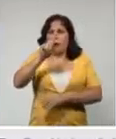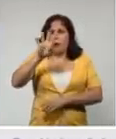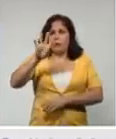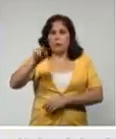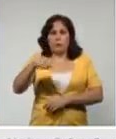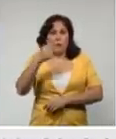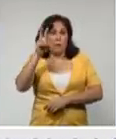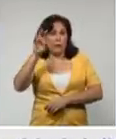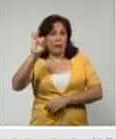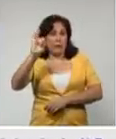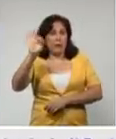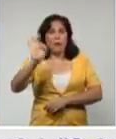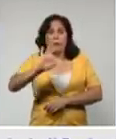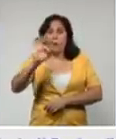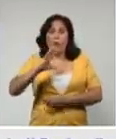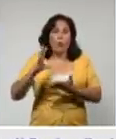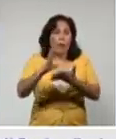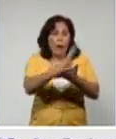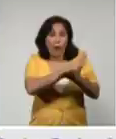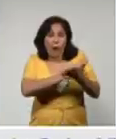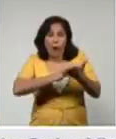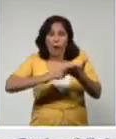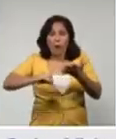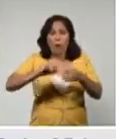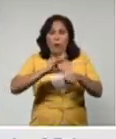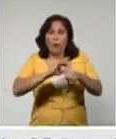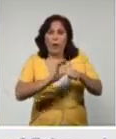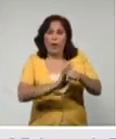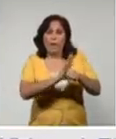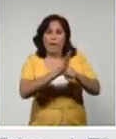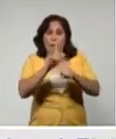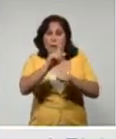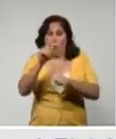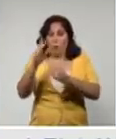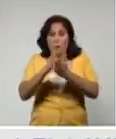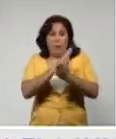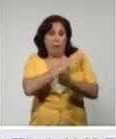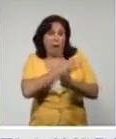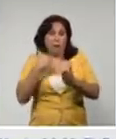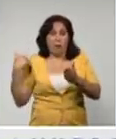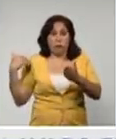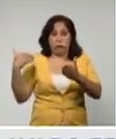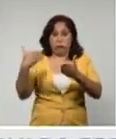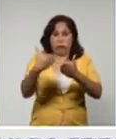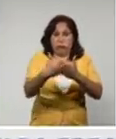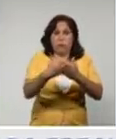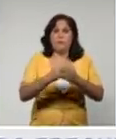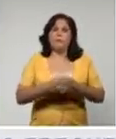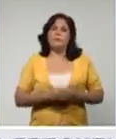14,7% de todos los casos diagnosticados en nuestro país.